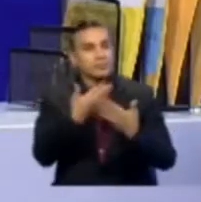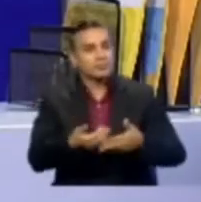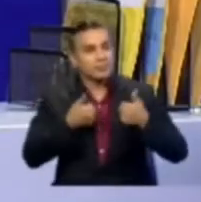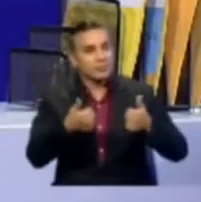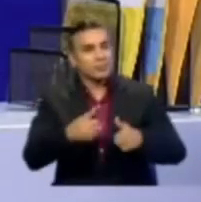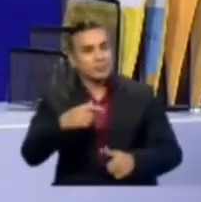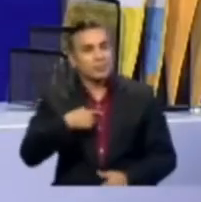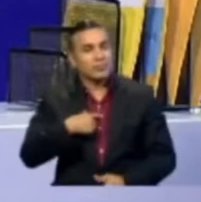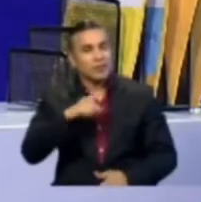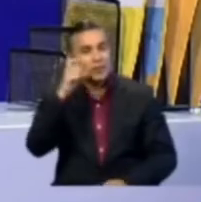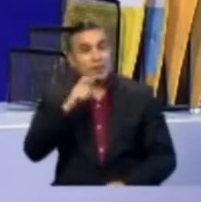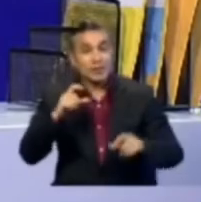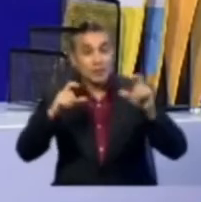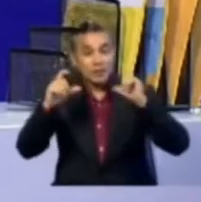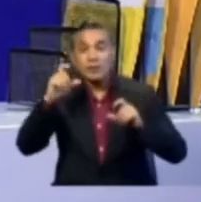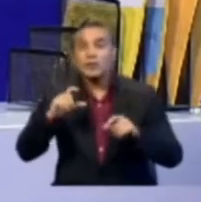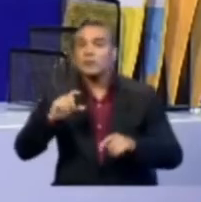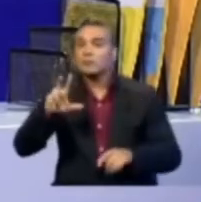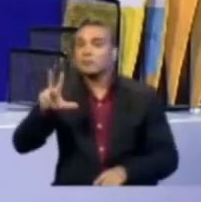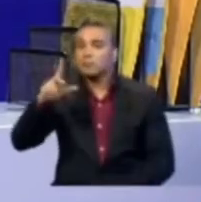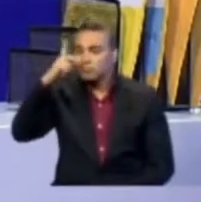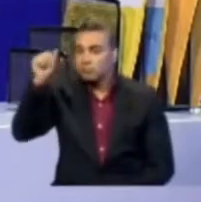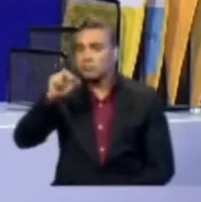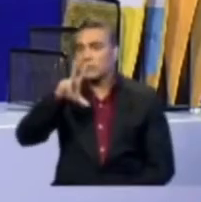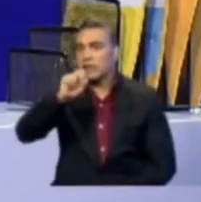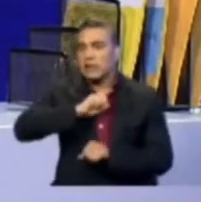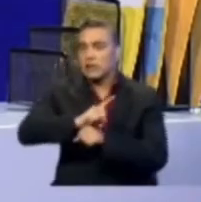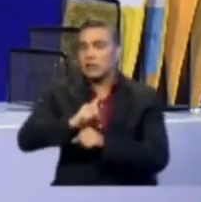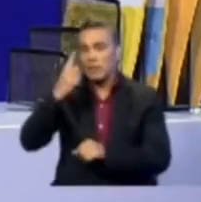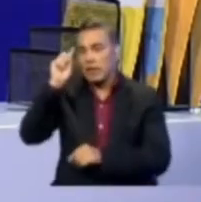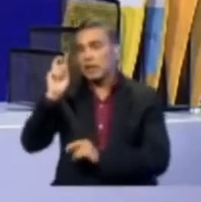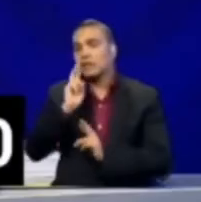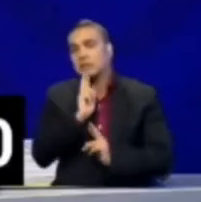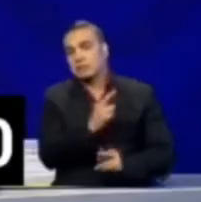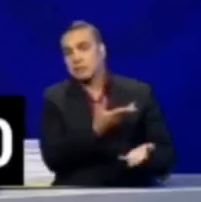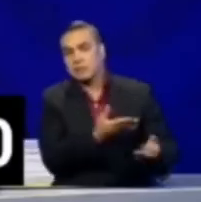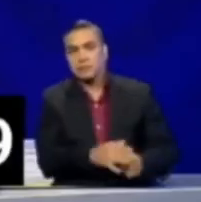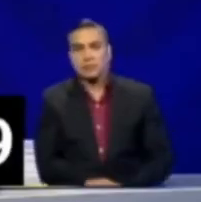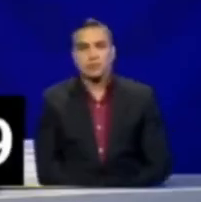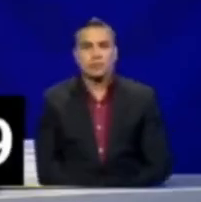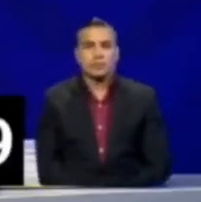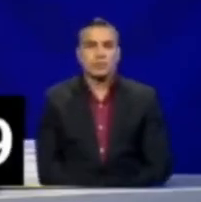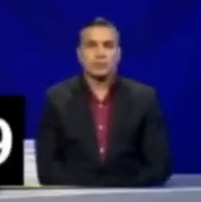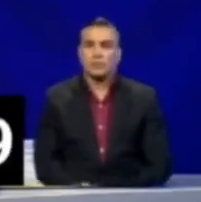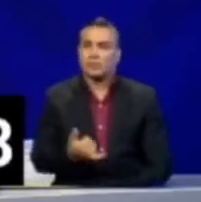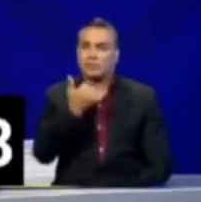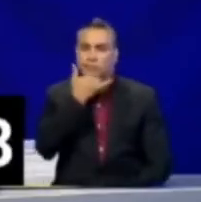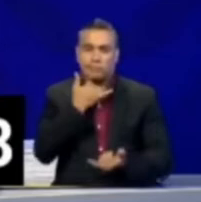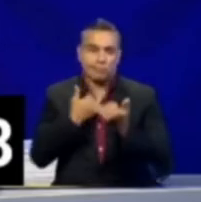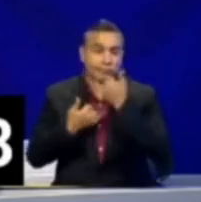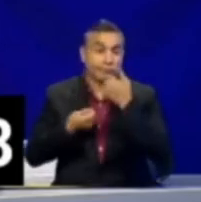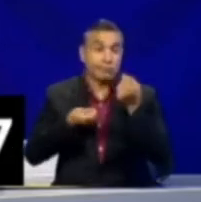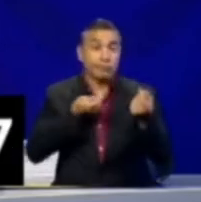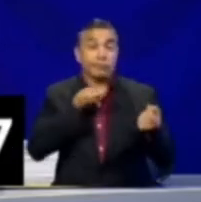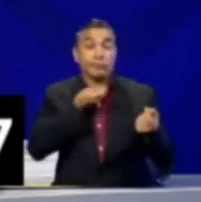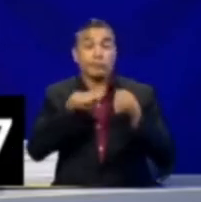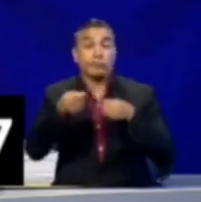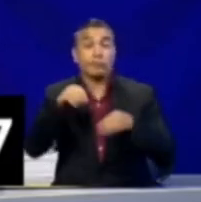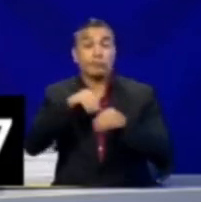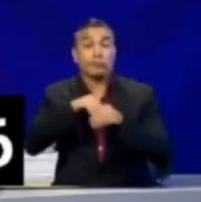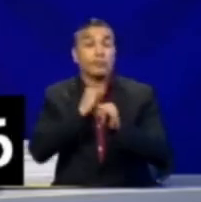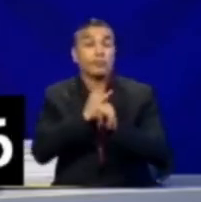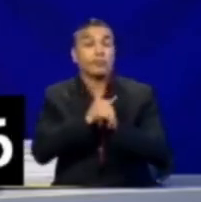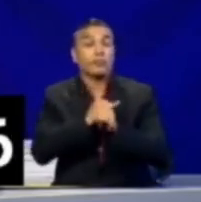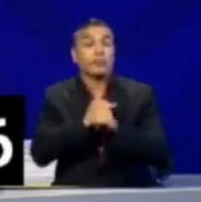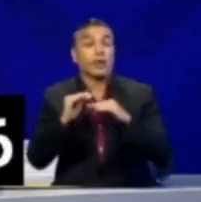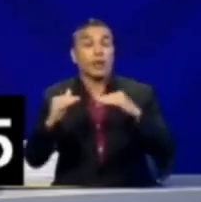Arauz. Candidato Lazo, inician sus 30 segundos para interpelar. Tan mal han manejado ustedes las